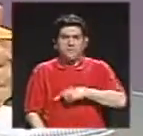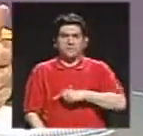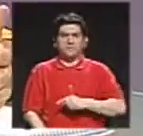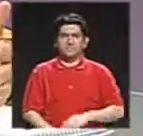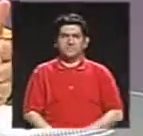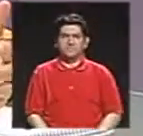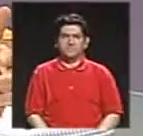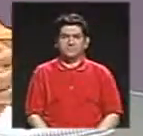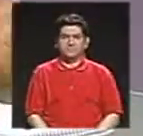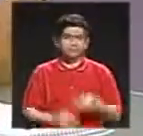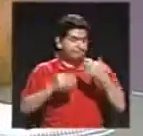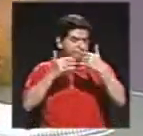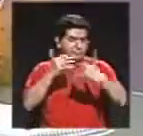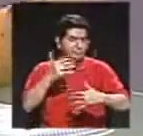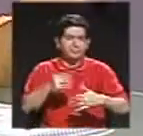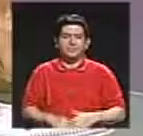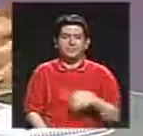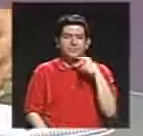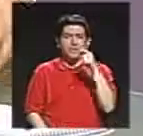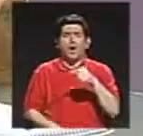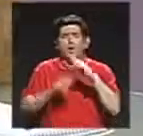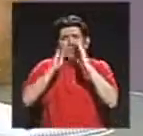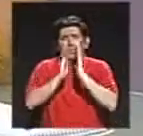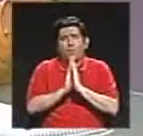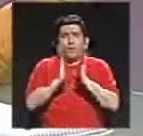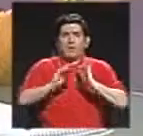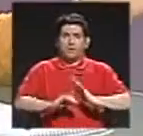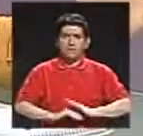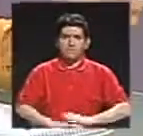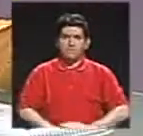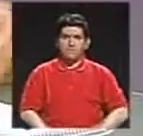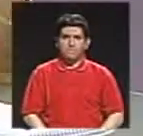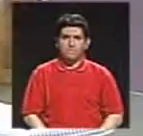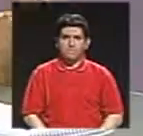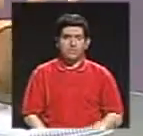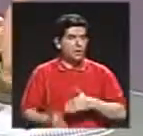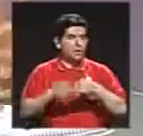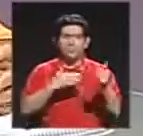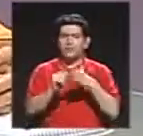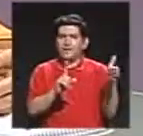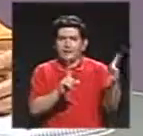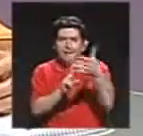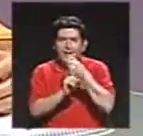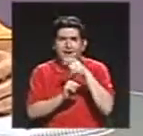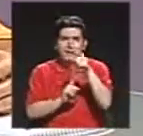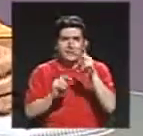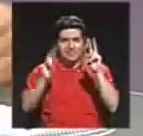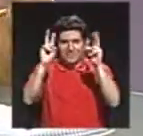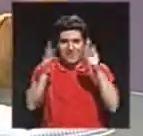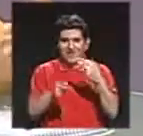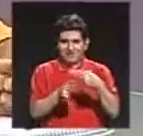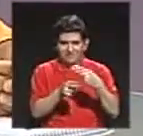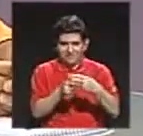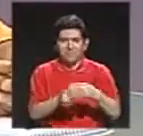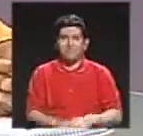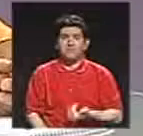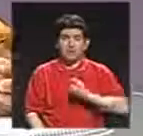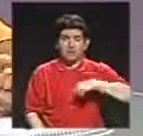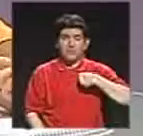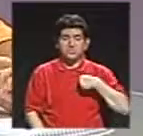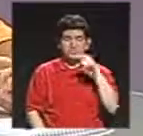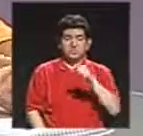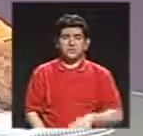sos la etcétera verdad la monja en cualquier eh Digamos cautiverio como vos las llamabas terminamos siendo